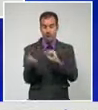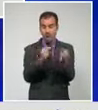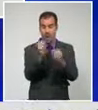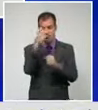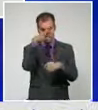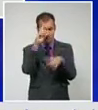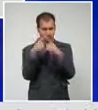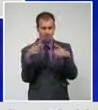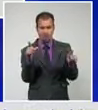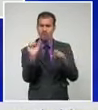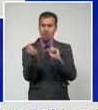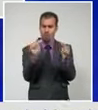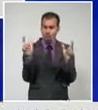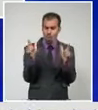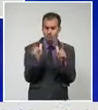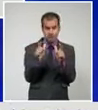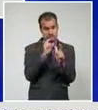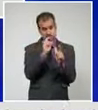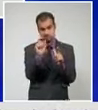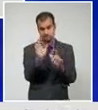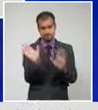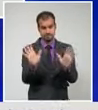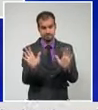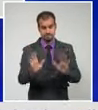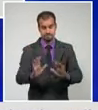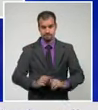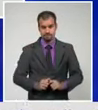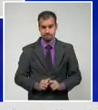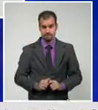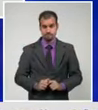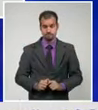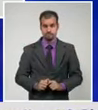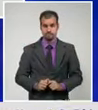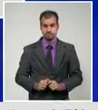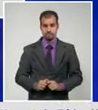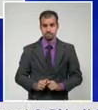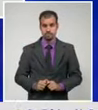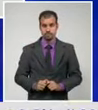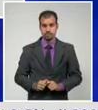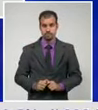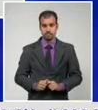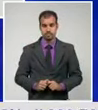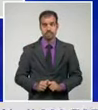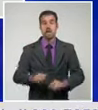estable. Si ustedes se fijan ahí, el número de casos autóctonos